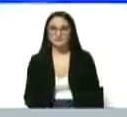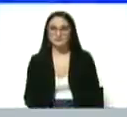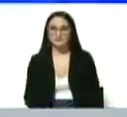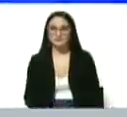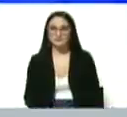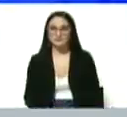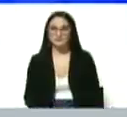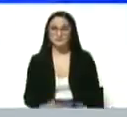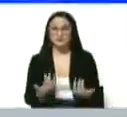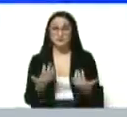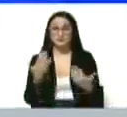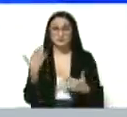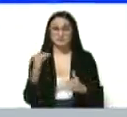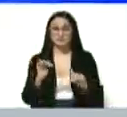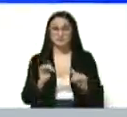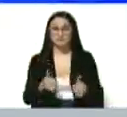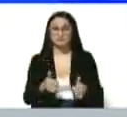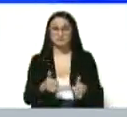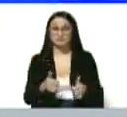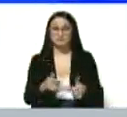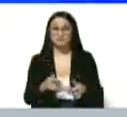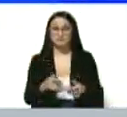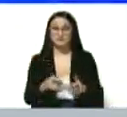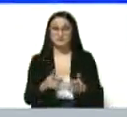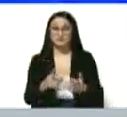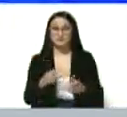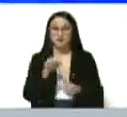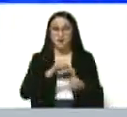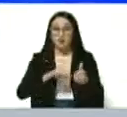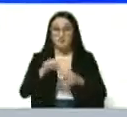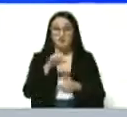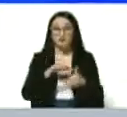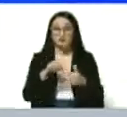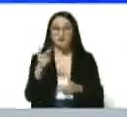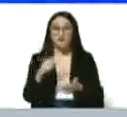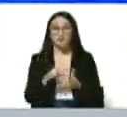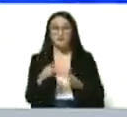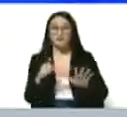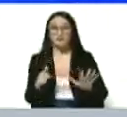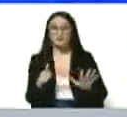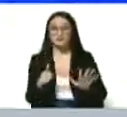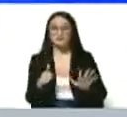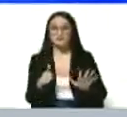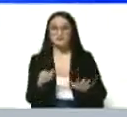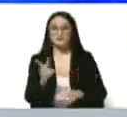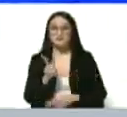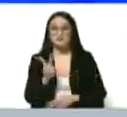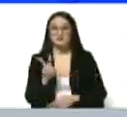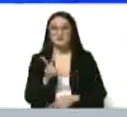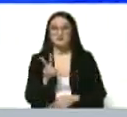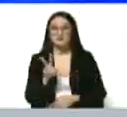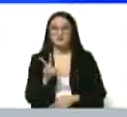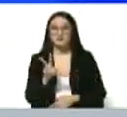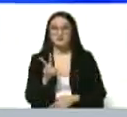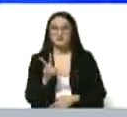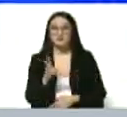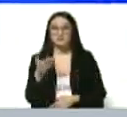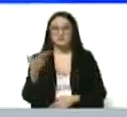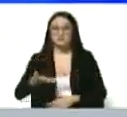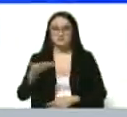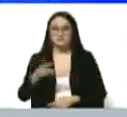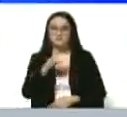Desde el inicio de este camino de la declaración de cooperación en 2016, Venezuela ha sido un